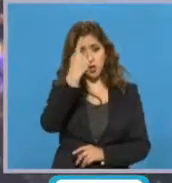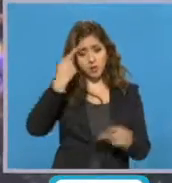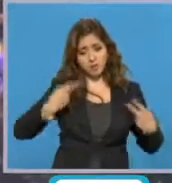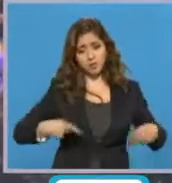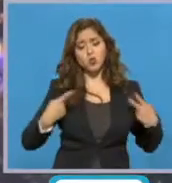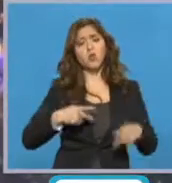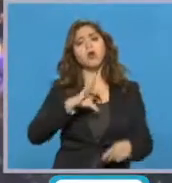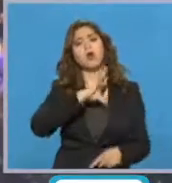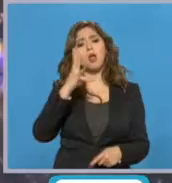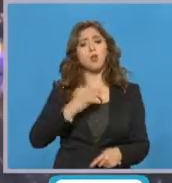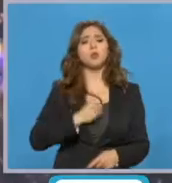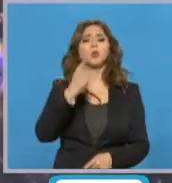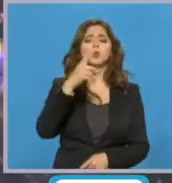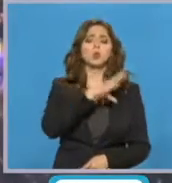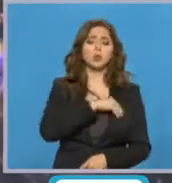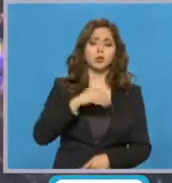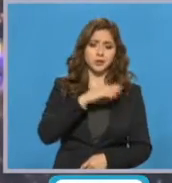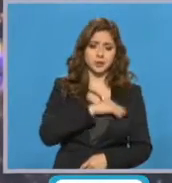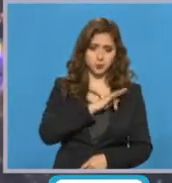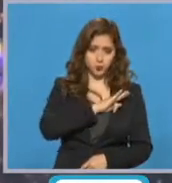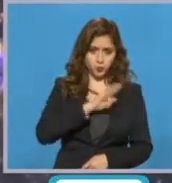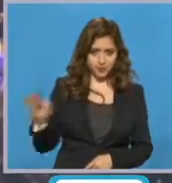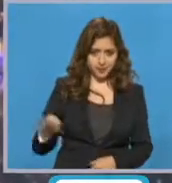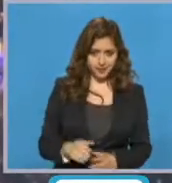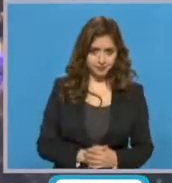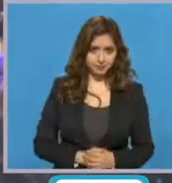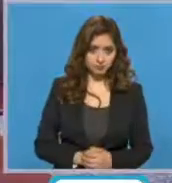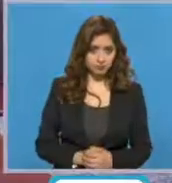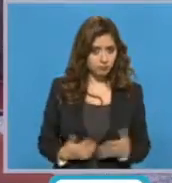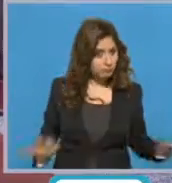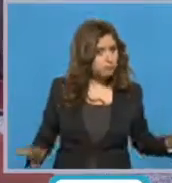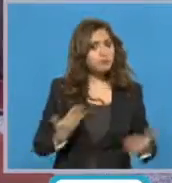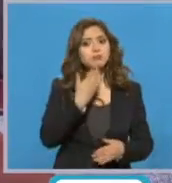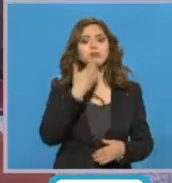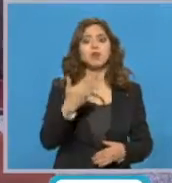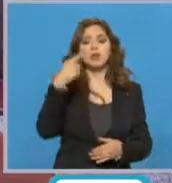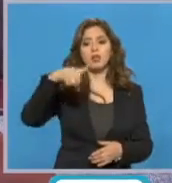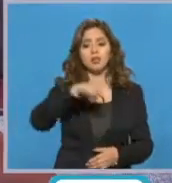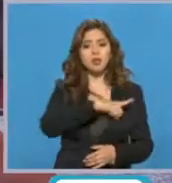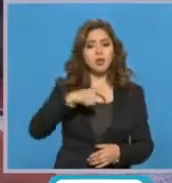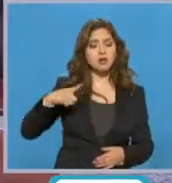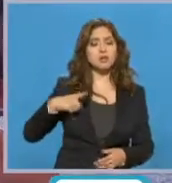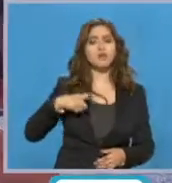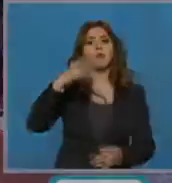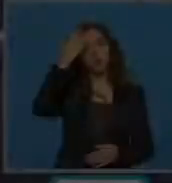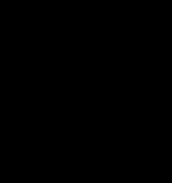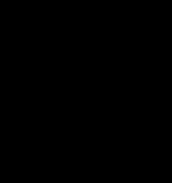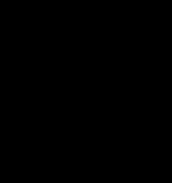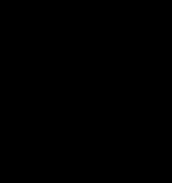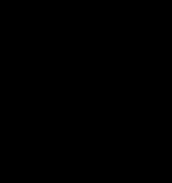adoptar a un individuo. Siempre es bueno conocer nuestros derechos y nuestras obligaciones. Muchísimas gracias. Encantado, queridos Gracias, amigos. Valeria.